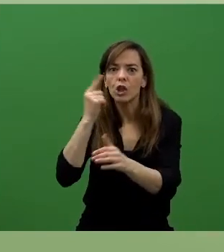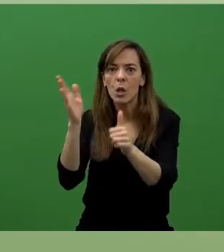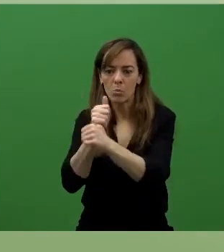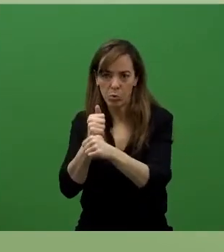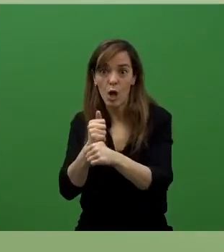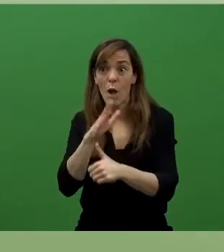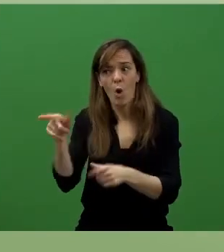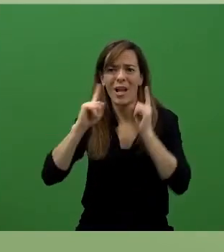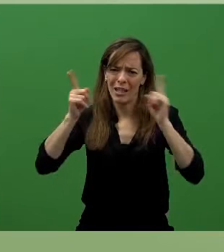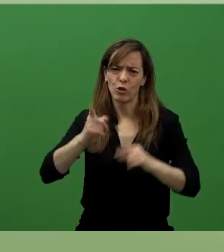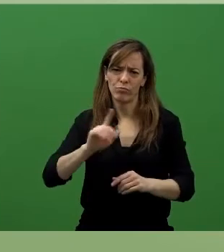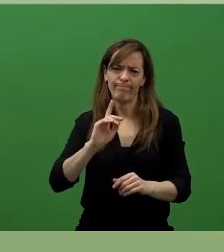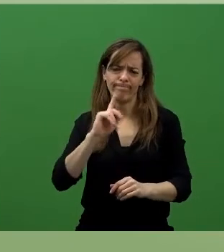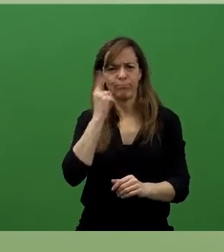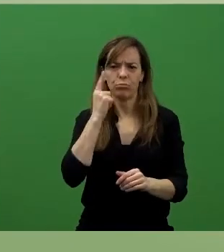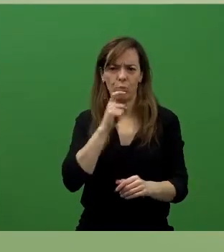de diagnosticar.